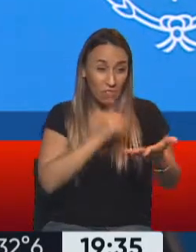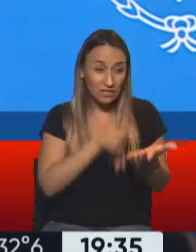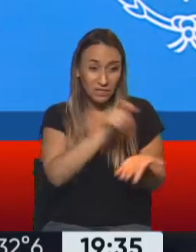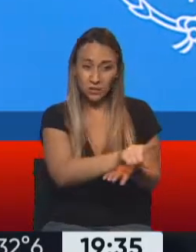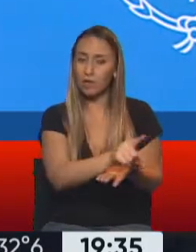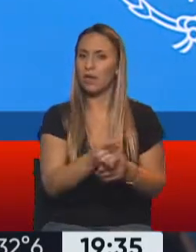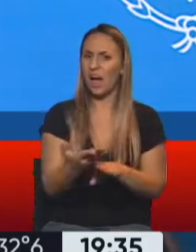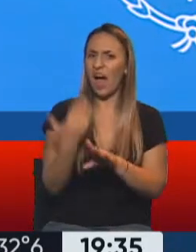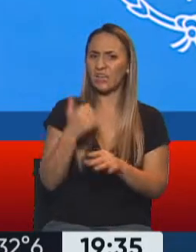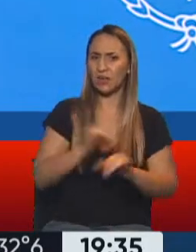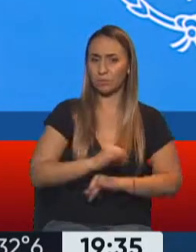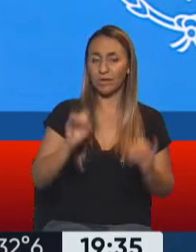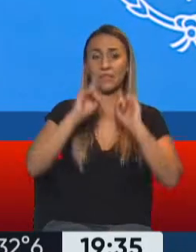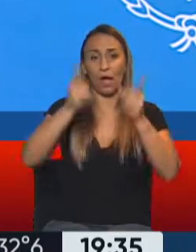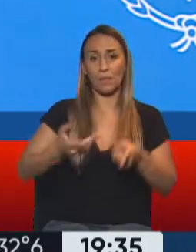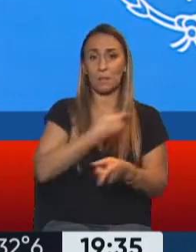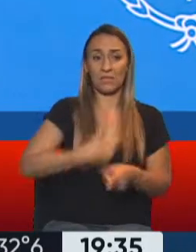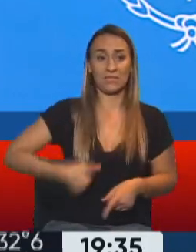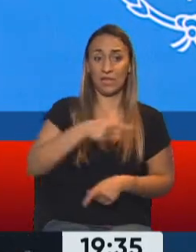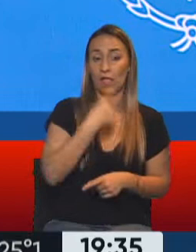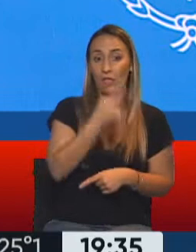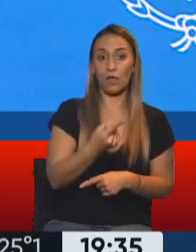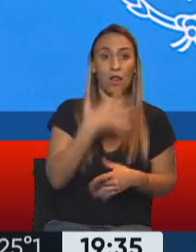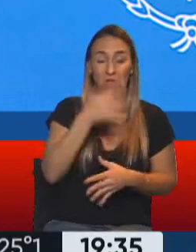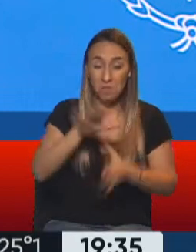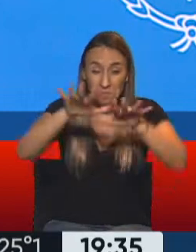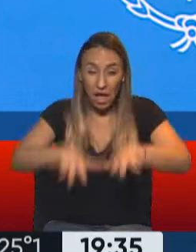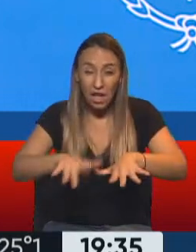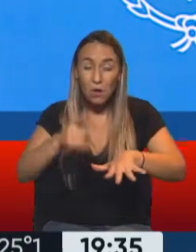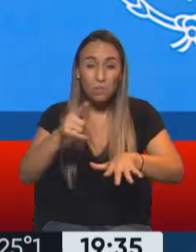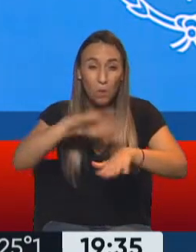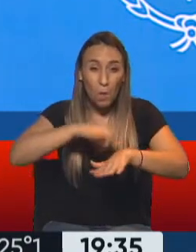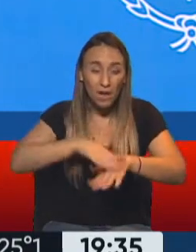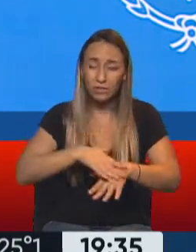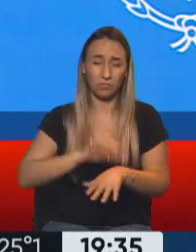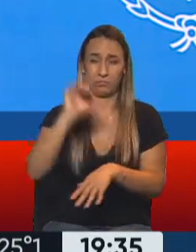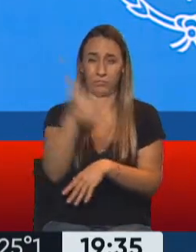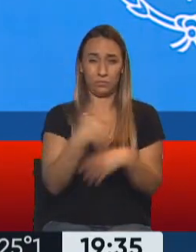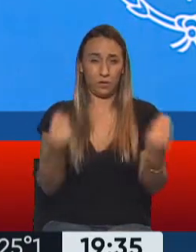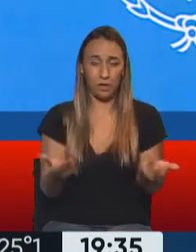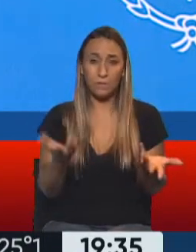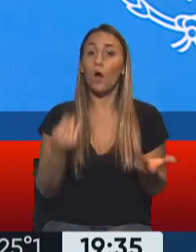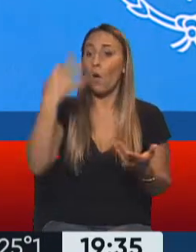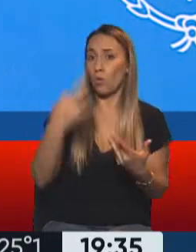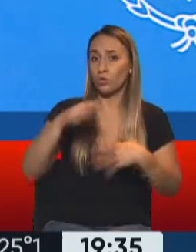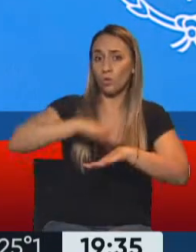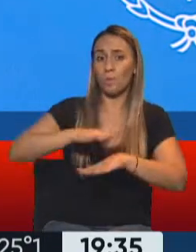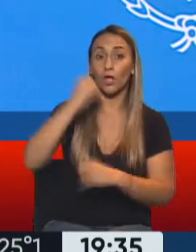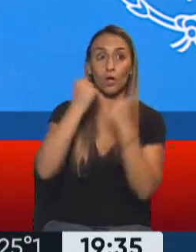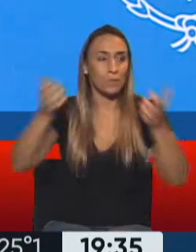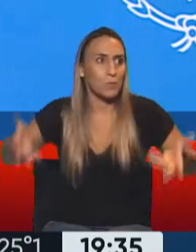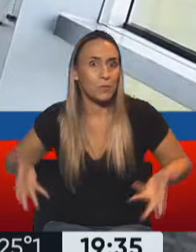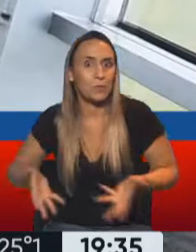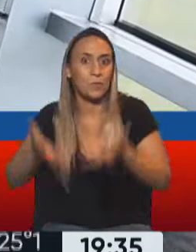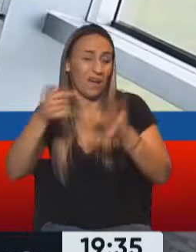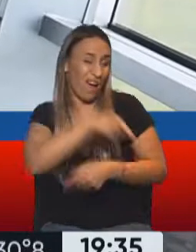expresé públicamente, también lo dijo el presidente de Aerolíneas Argentinas, absolutamente irracional en un momento de recuperación económica, donde estamos anunciando también recuperación del empleo. La salida